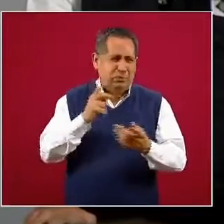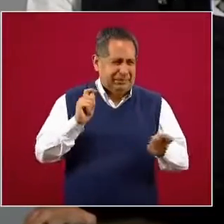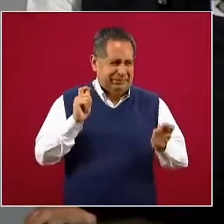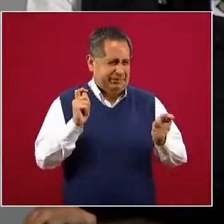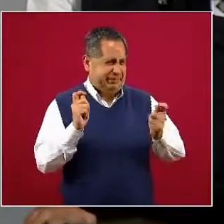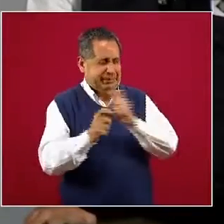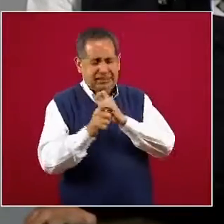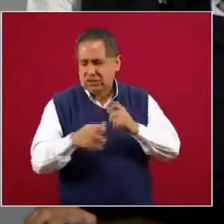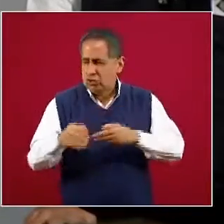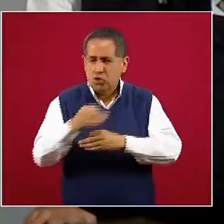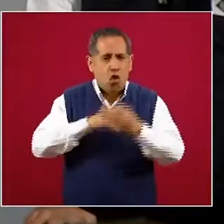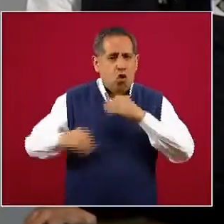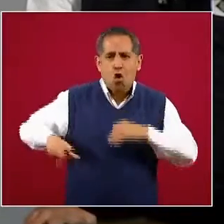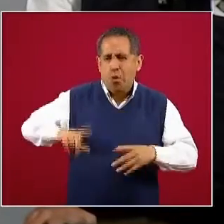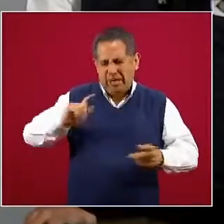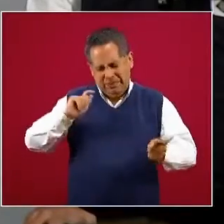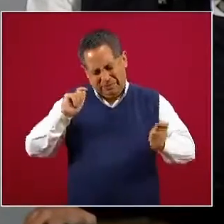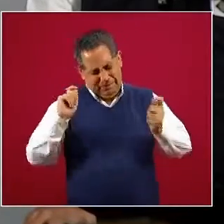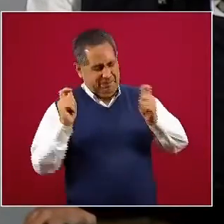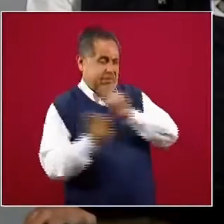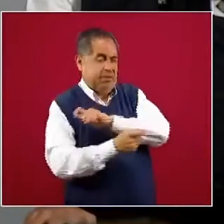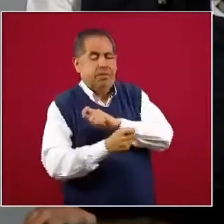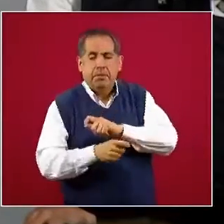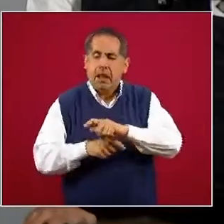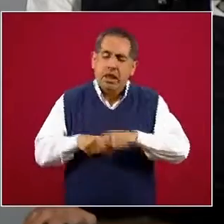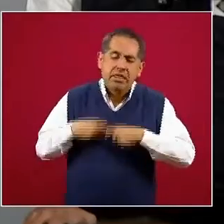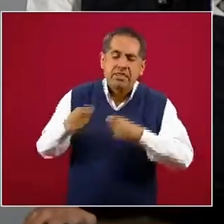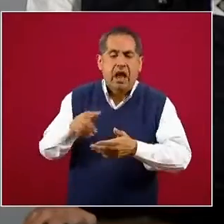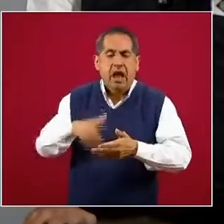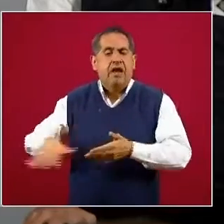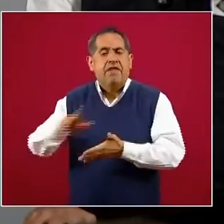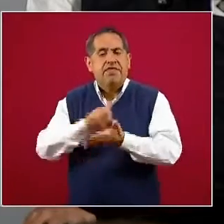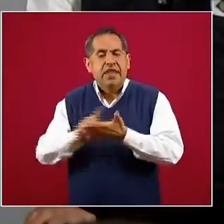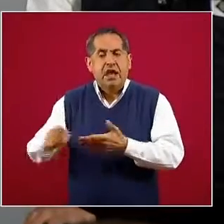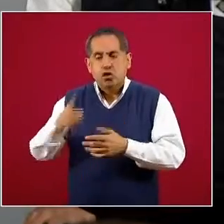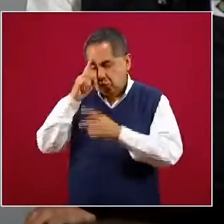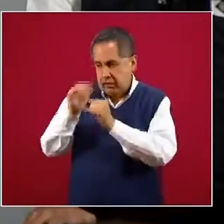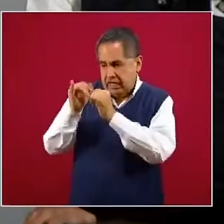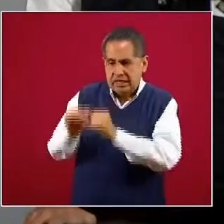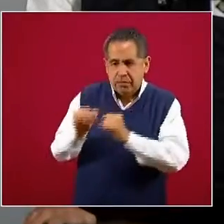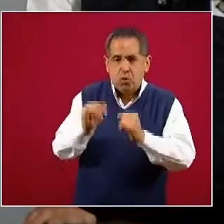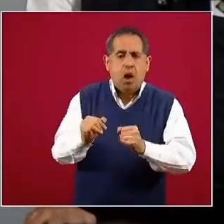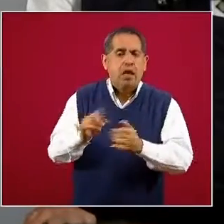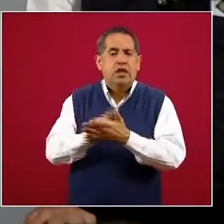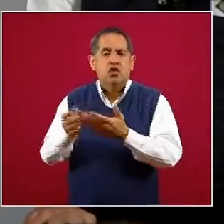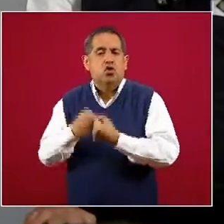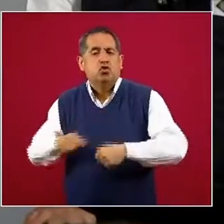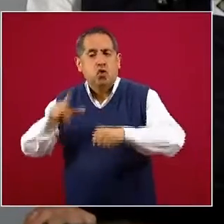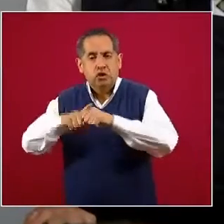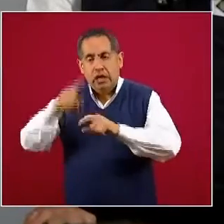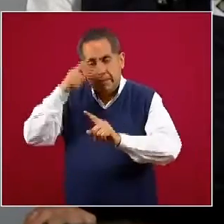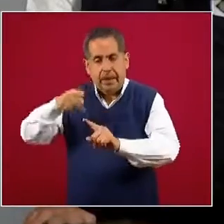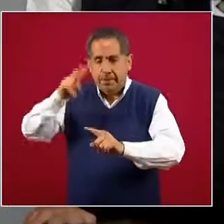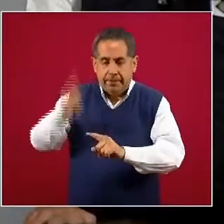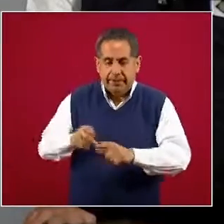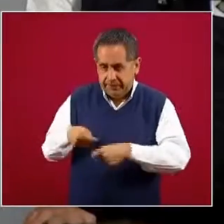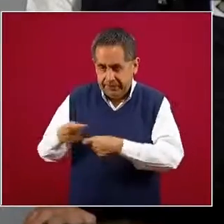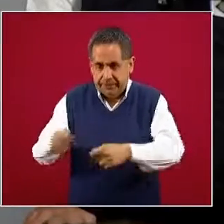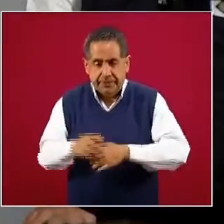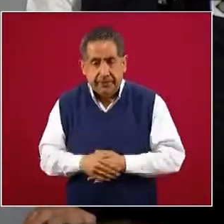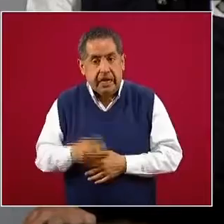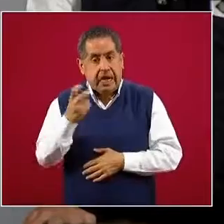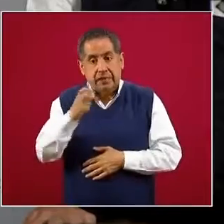de responsabilidad. ¿Qué vamos a hacer? Lo que se generó por consenso, que es el